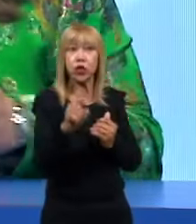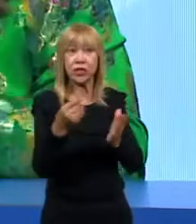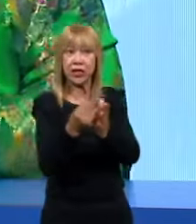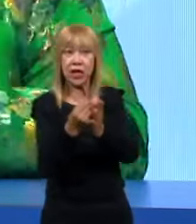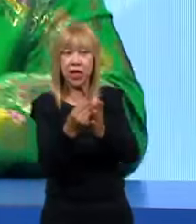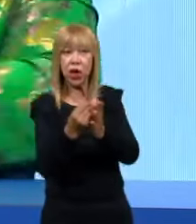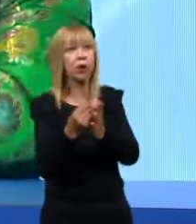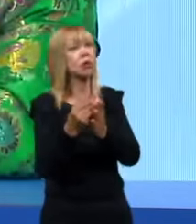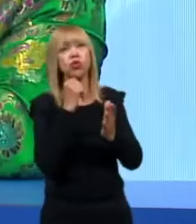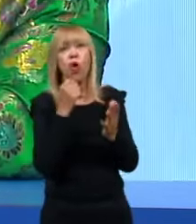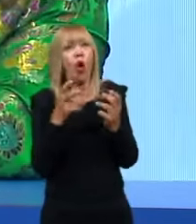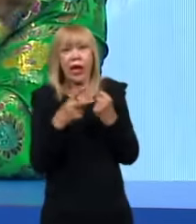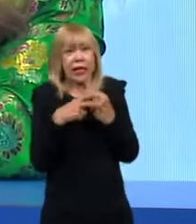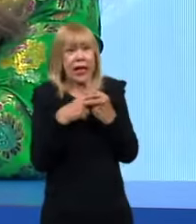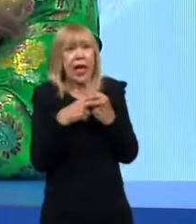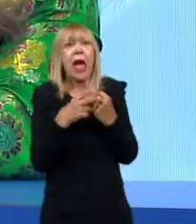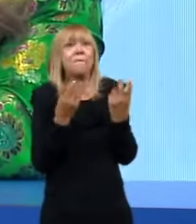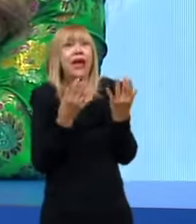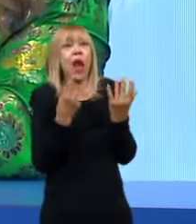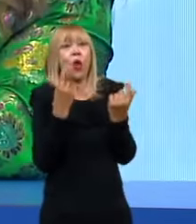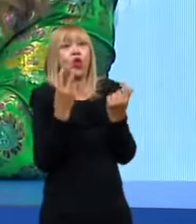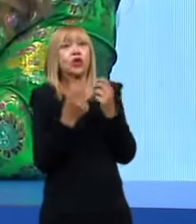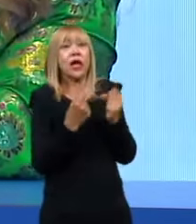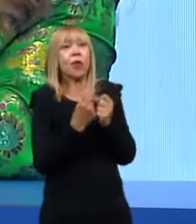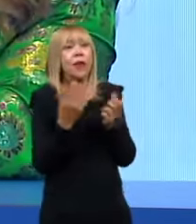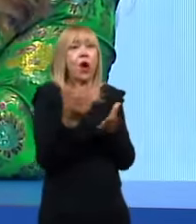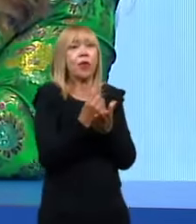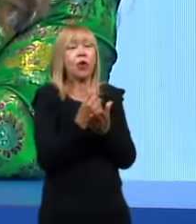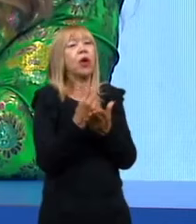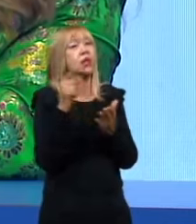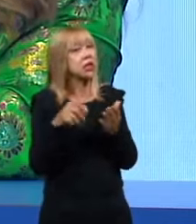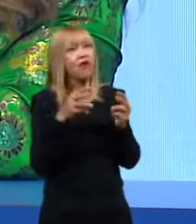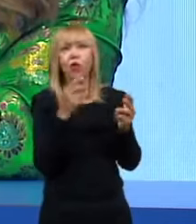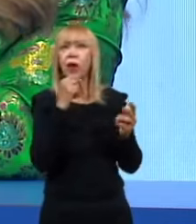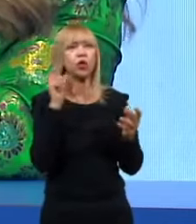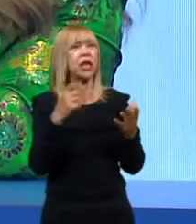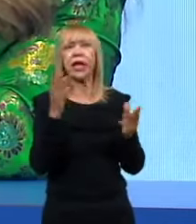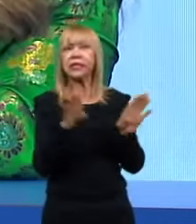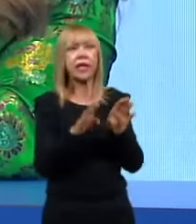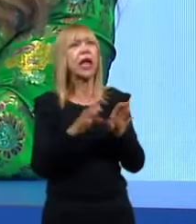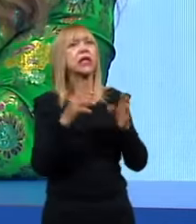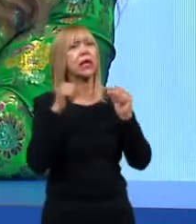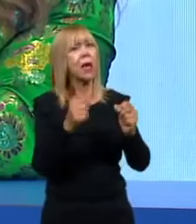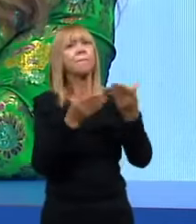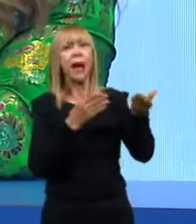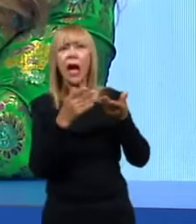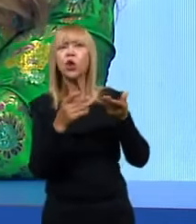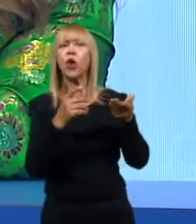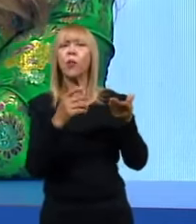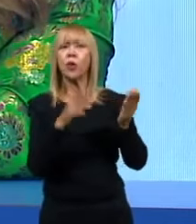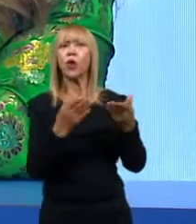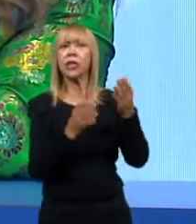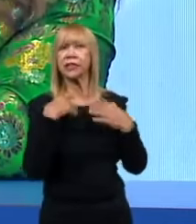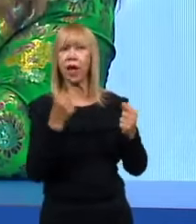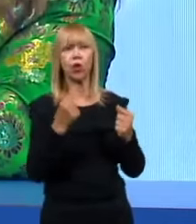dinero en lugar de que tenga que esperar 1 o 2 años en cobrarlo. De esa manera siguen corriendo y se siguen pagando los proveedores de servicios de salud y no